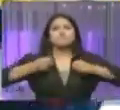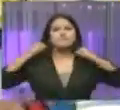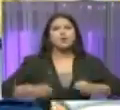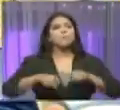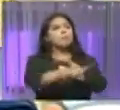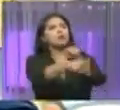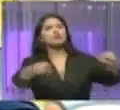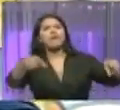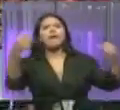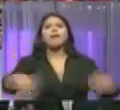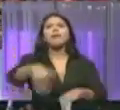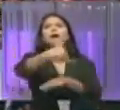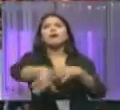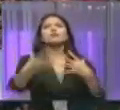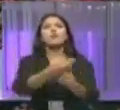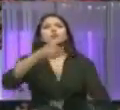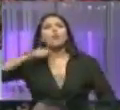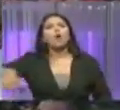ustedes en las calles con el pueblo.